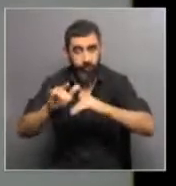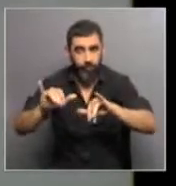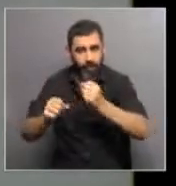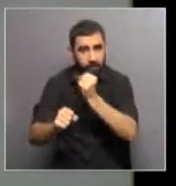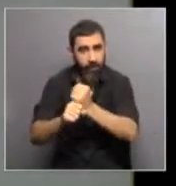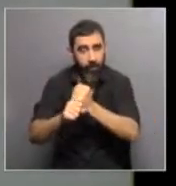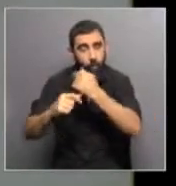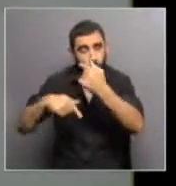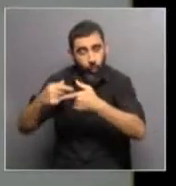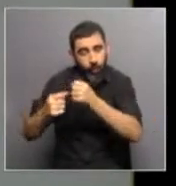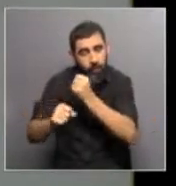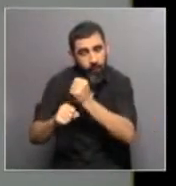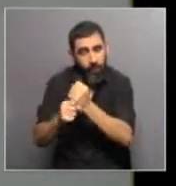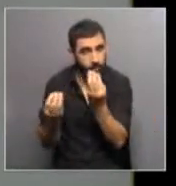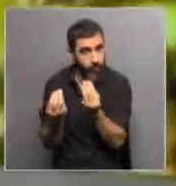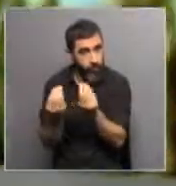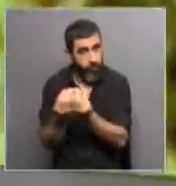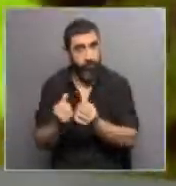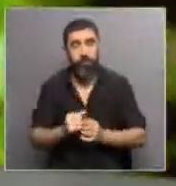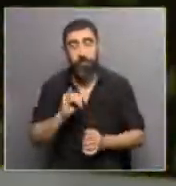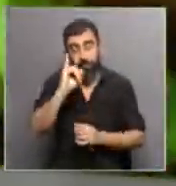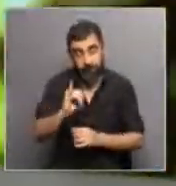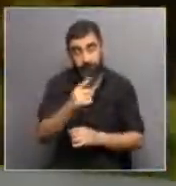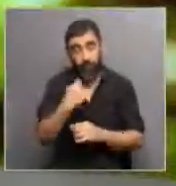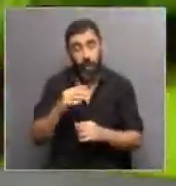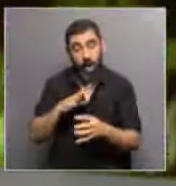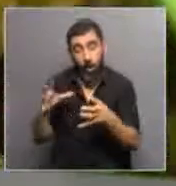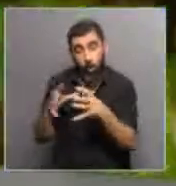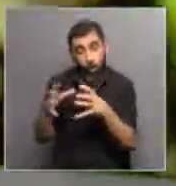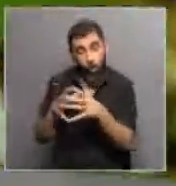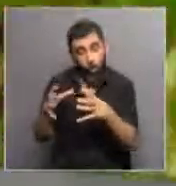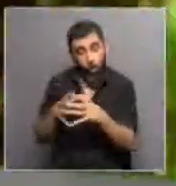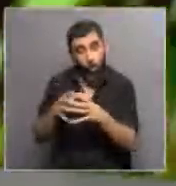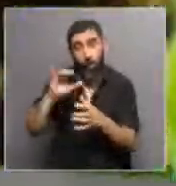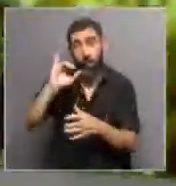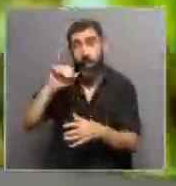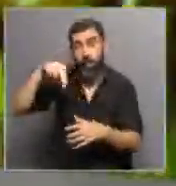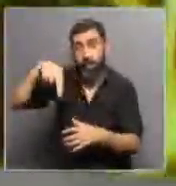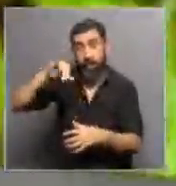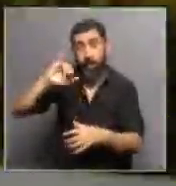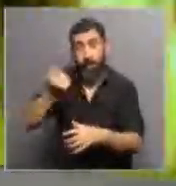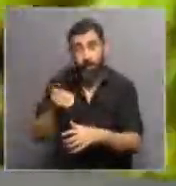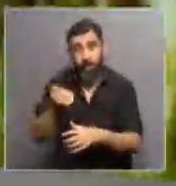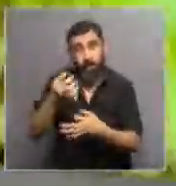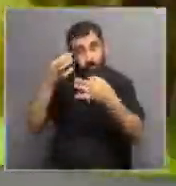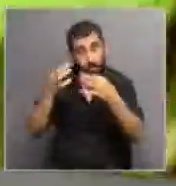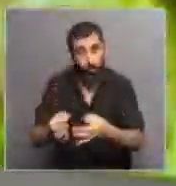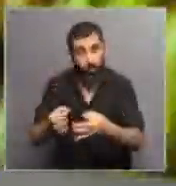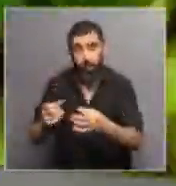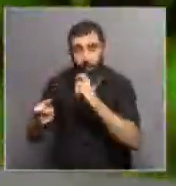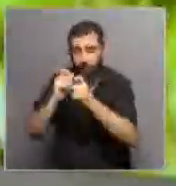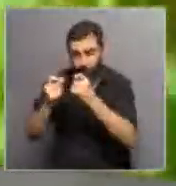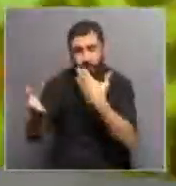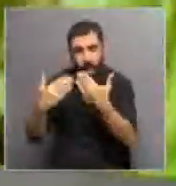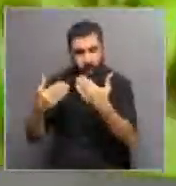y se sigue trabajando muchísimo. Sí, nosotros tenemos un grupo bien potente en el INIA. Justo hablé para esta entrevista con